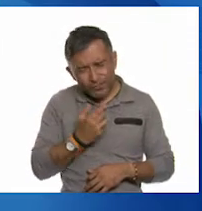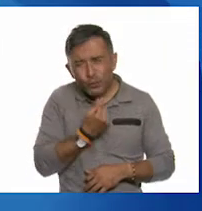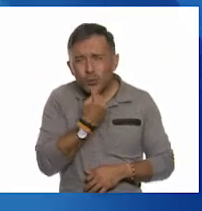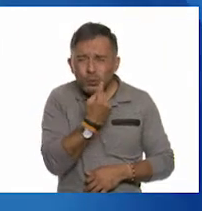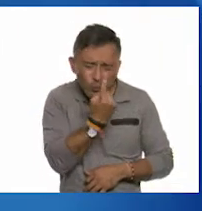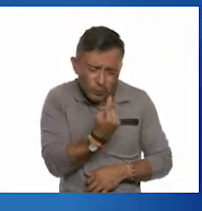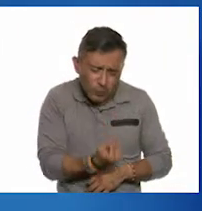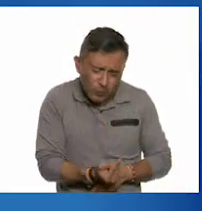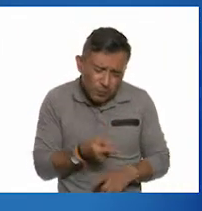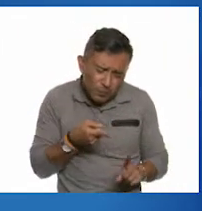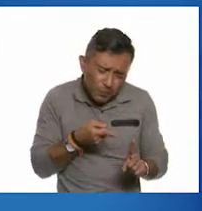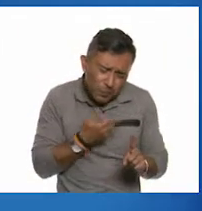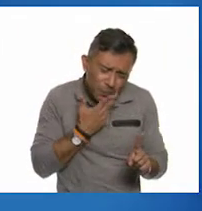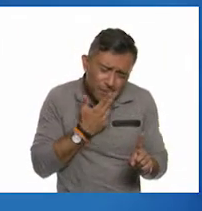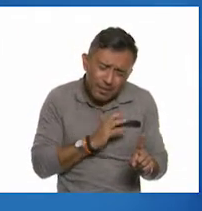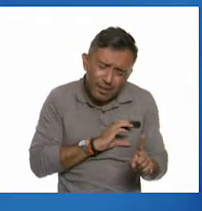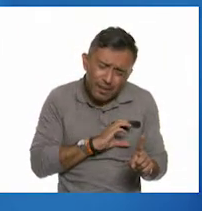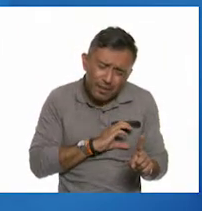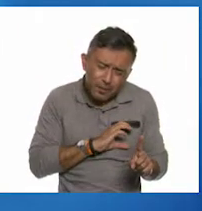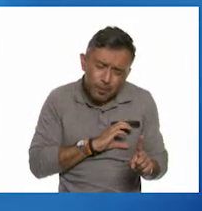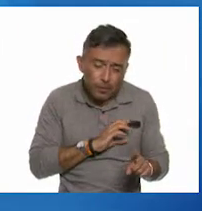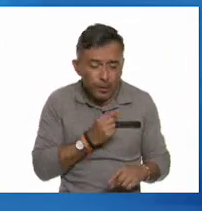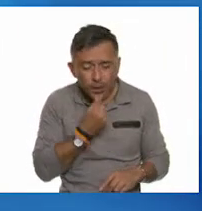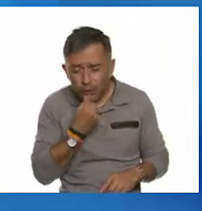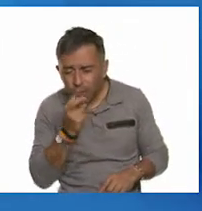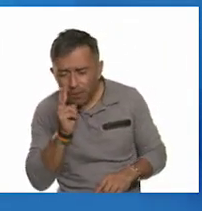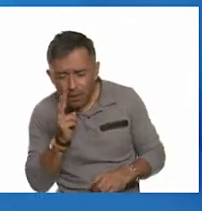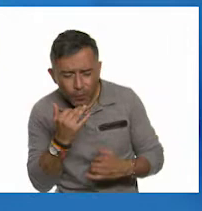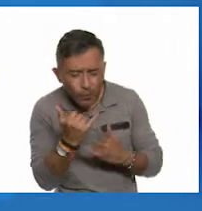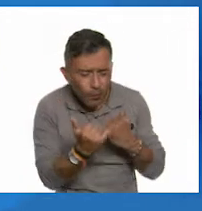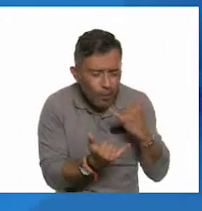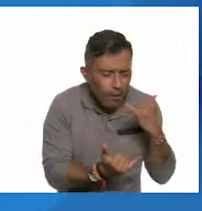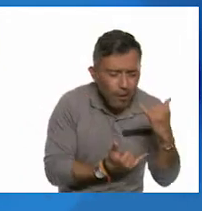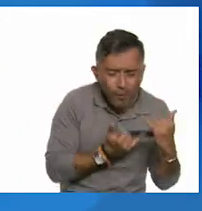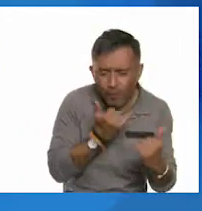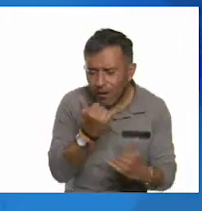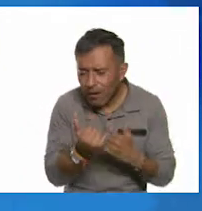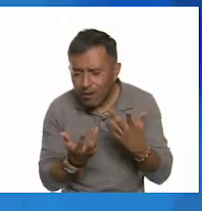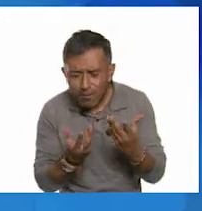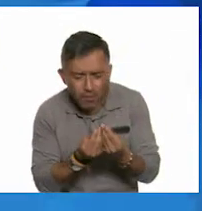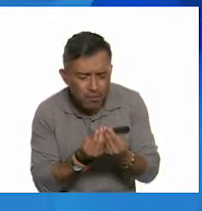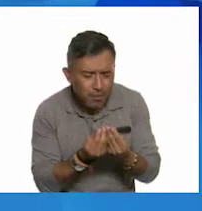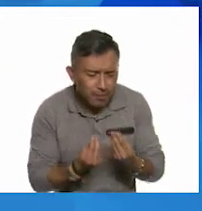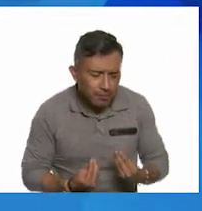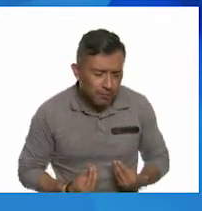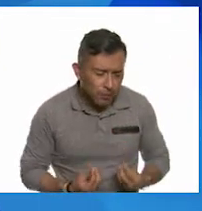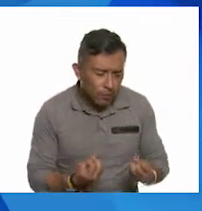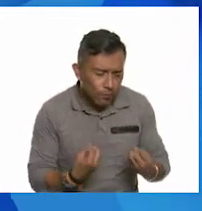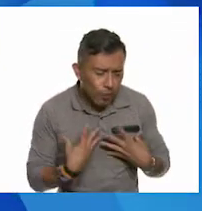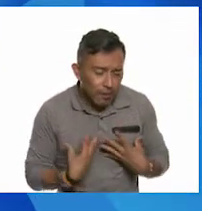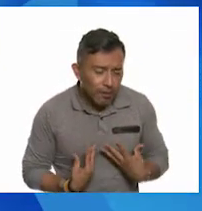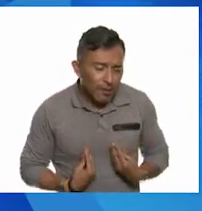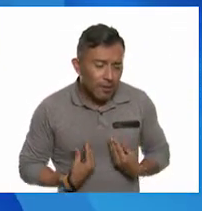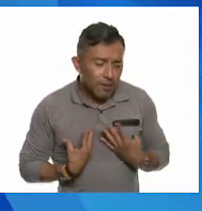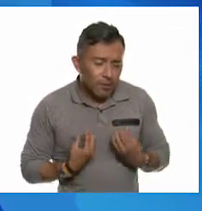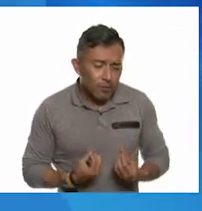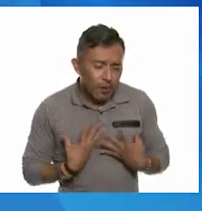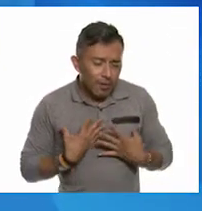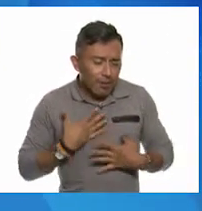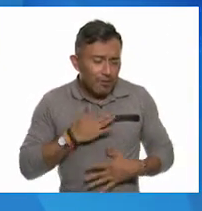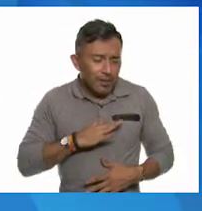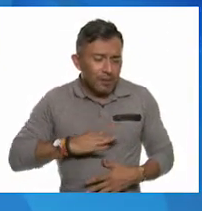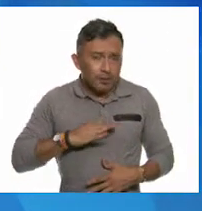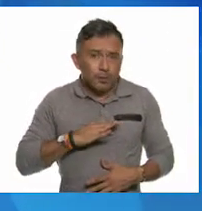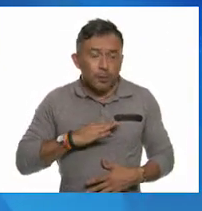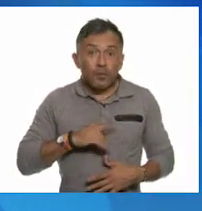pequeño. Solo ver jugar a los niños y compartir con ellos sus juegos le hacía feliz. Con el paso de los años,